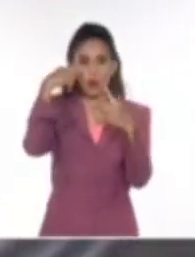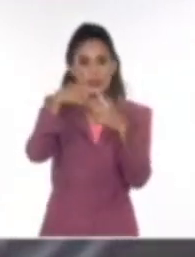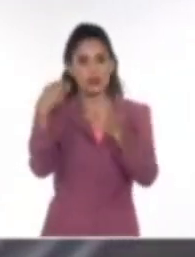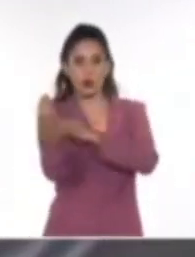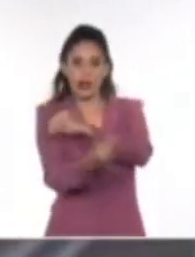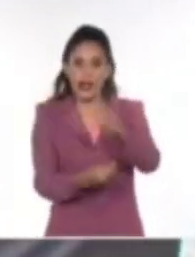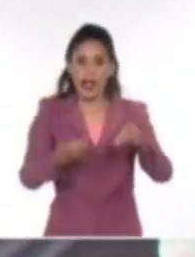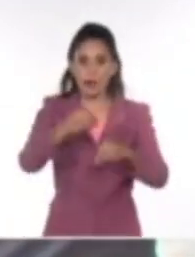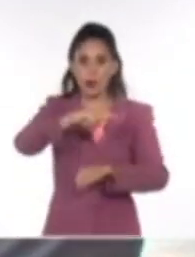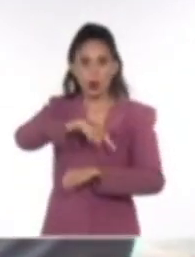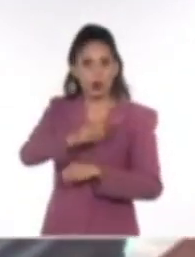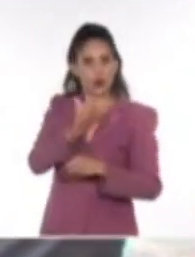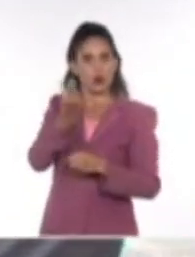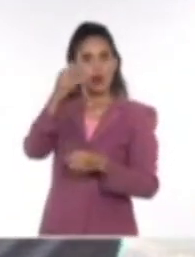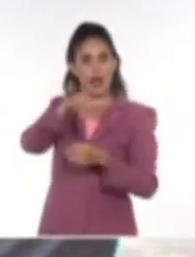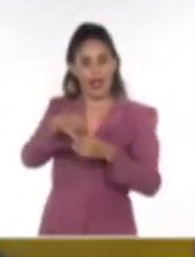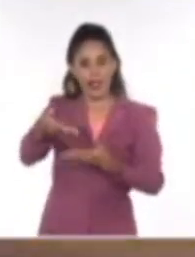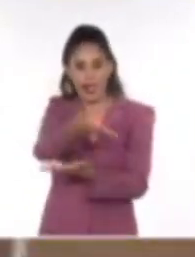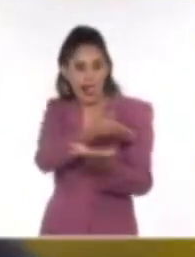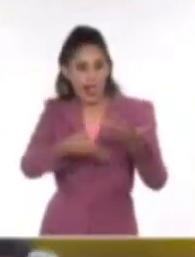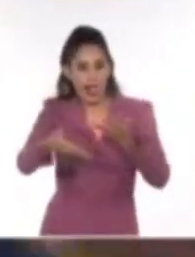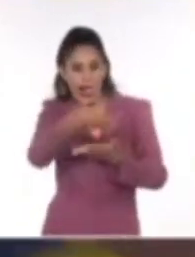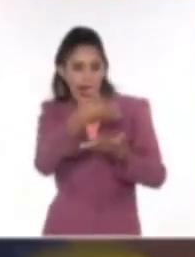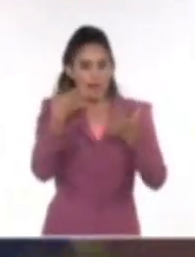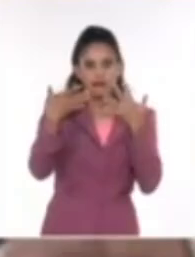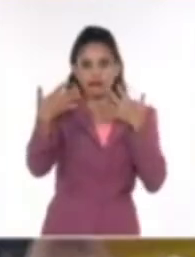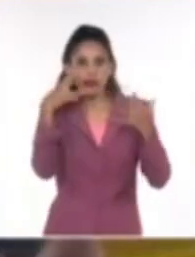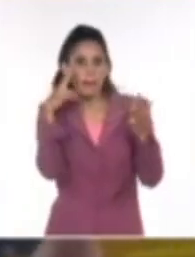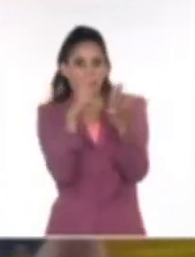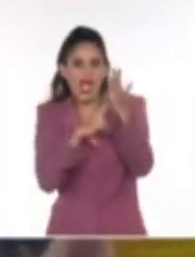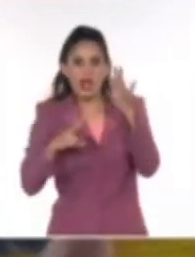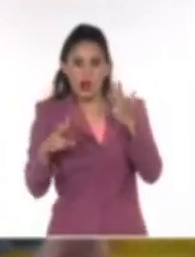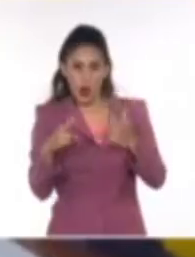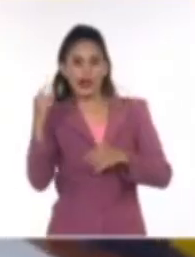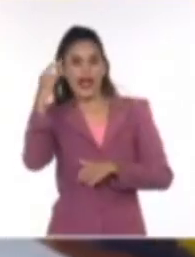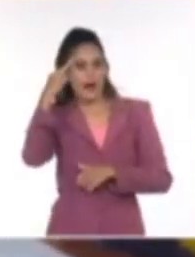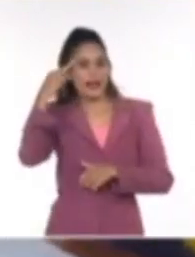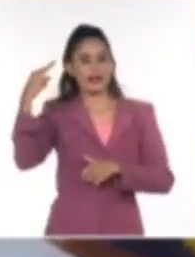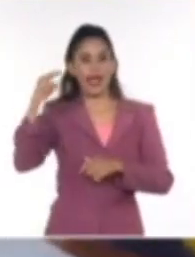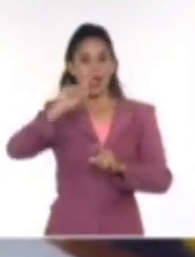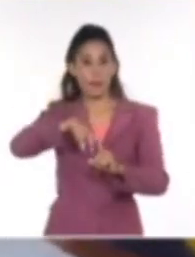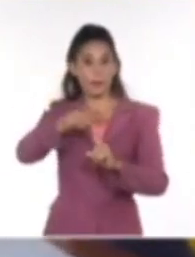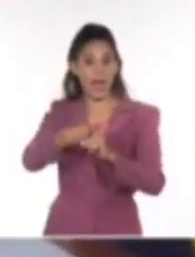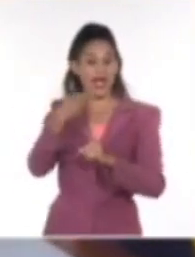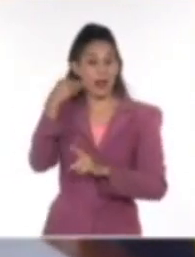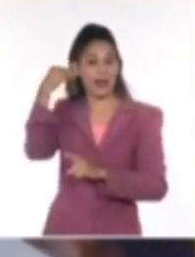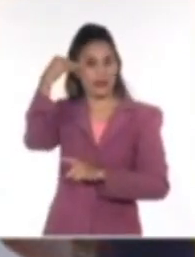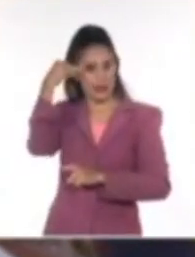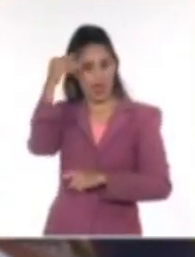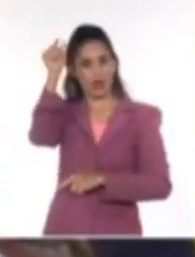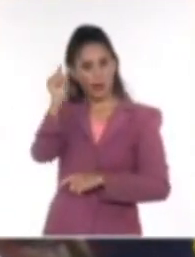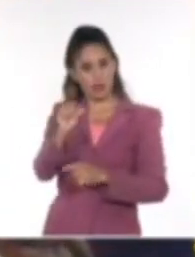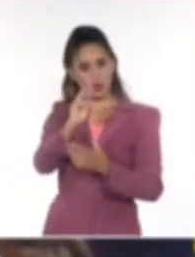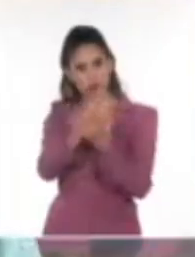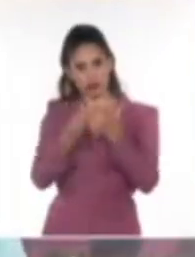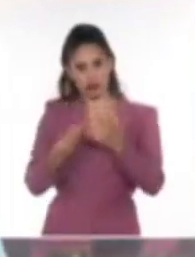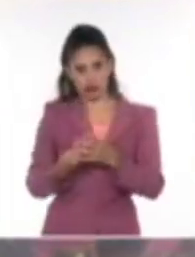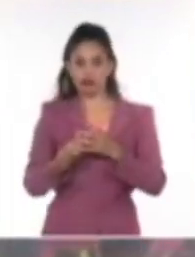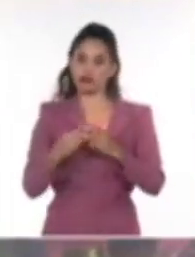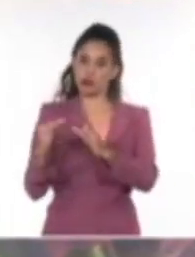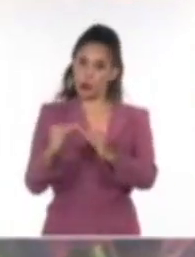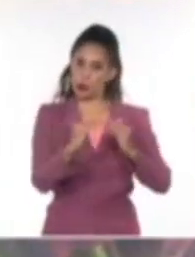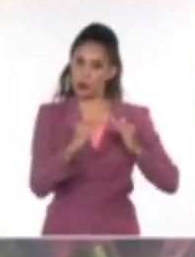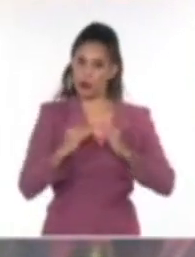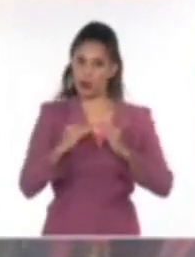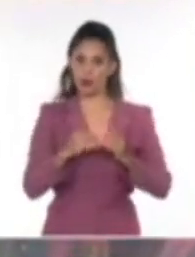cultural y crear un espacio donde se reconozcan y valoren las habilidades y capacidades de estas personas en el entorno laboral. Yo